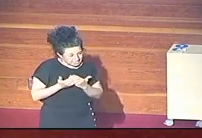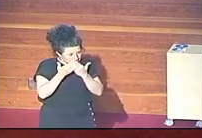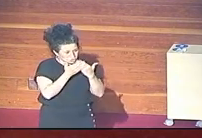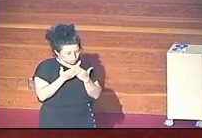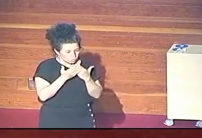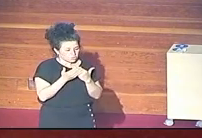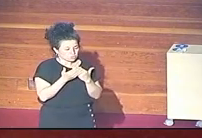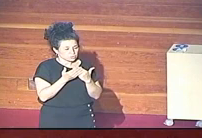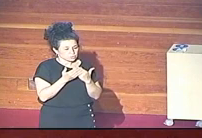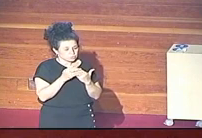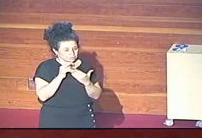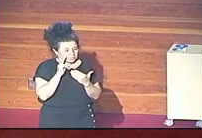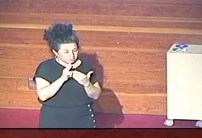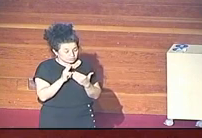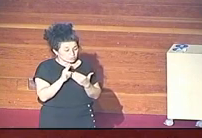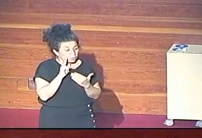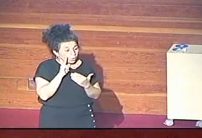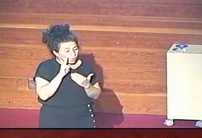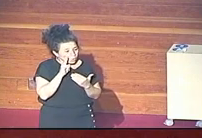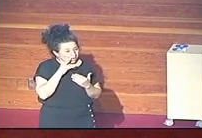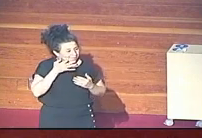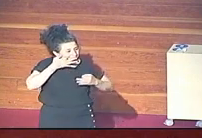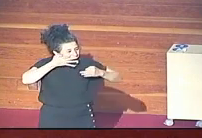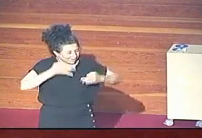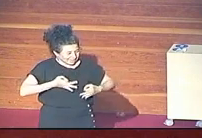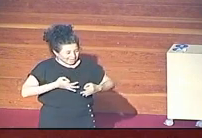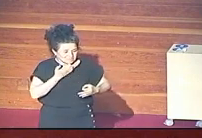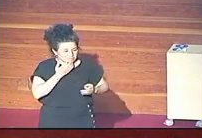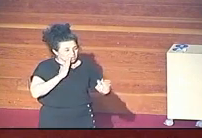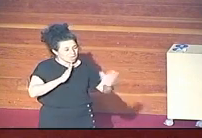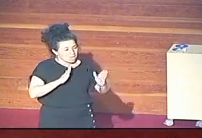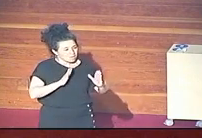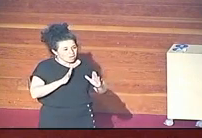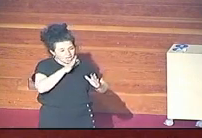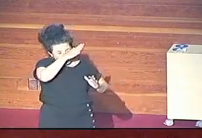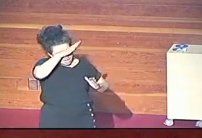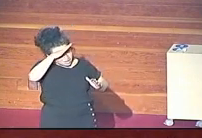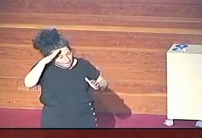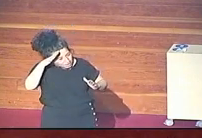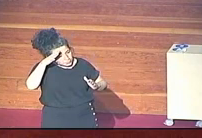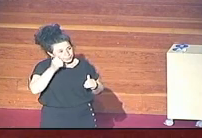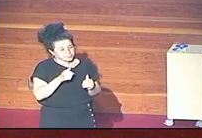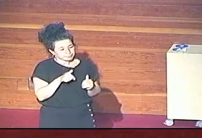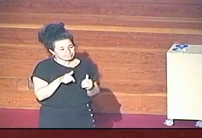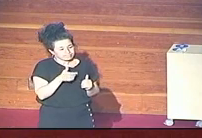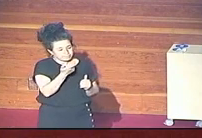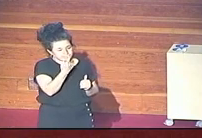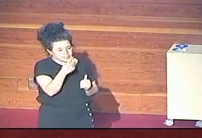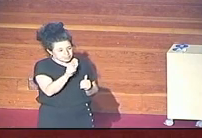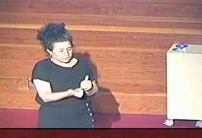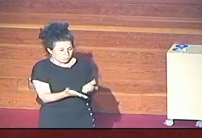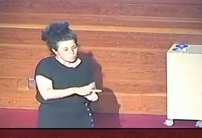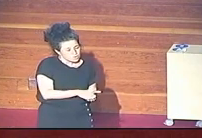cuando vemos que el durante una ola de calor fallece una persona es complicado sacarlo al cambio climático hay muchos factores